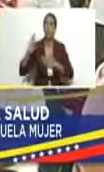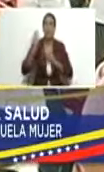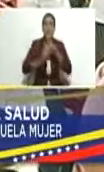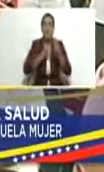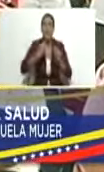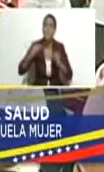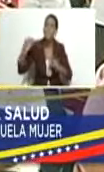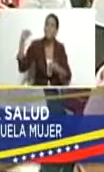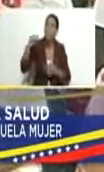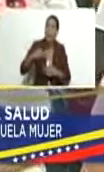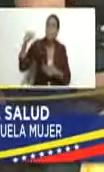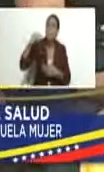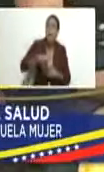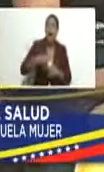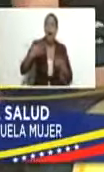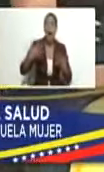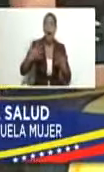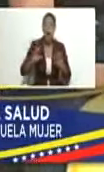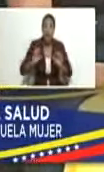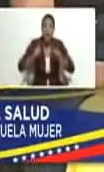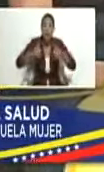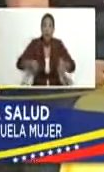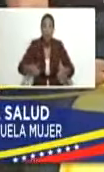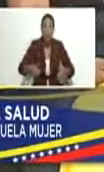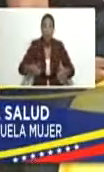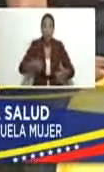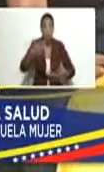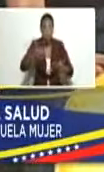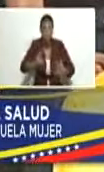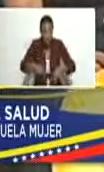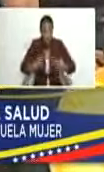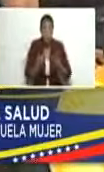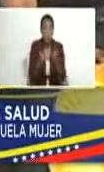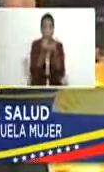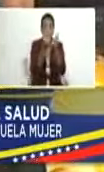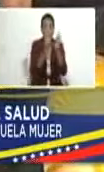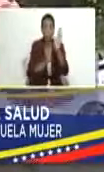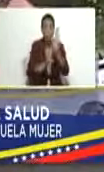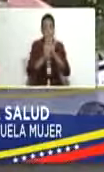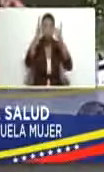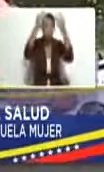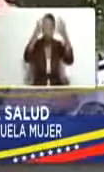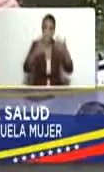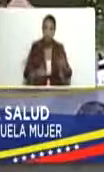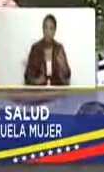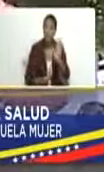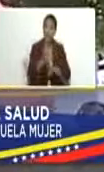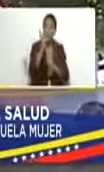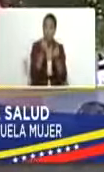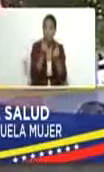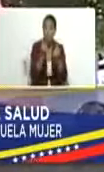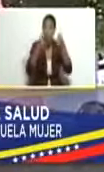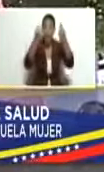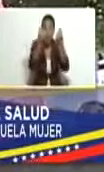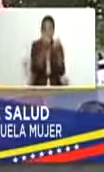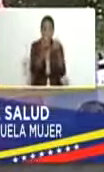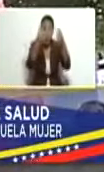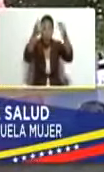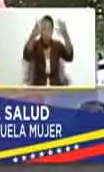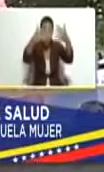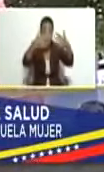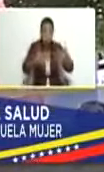es crecer, porque ahora que entramos en clave de recuperación económica, toda la recuperación económica es